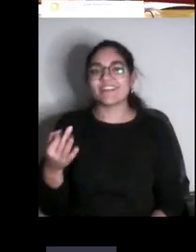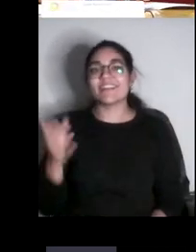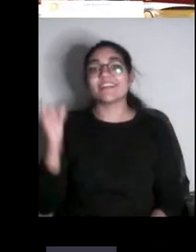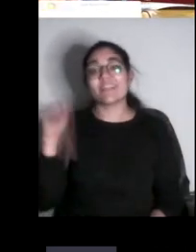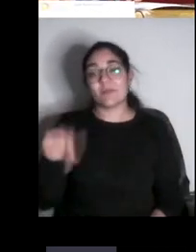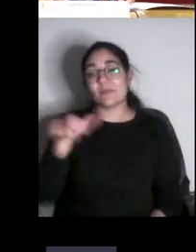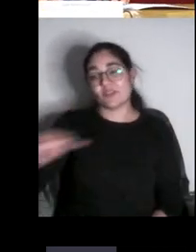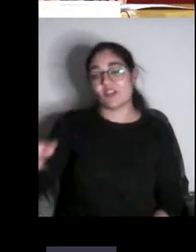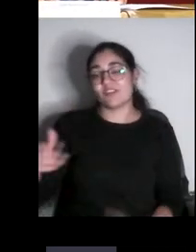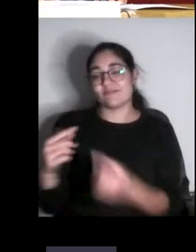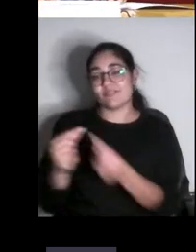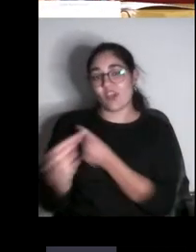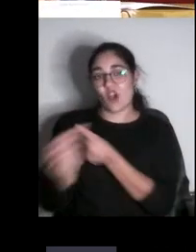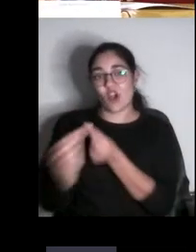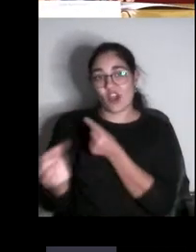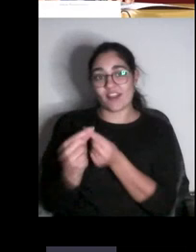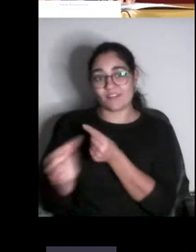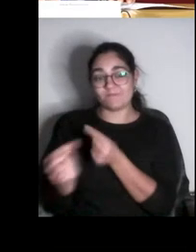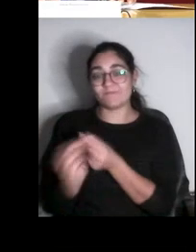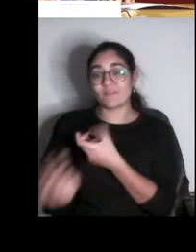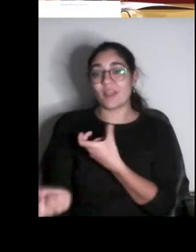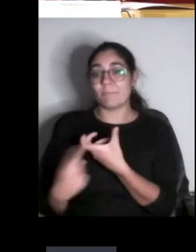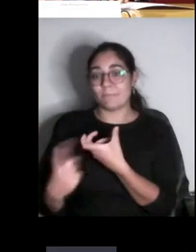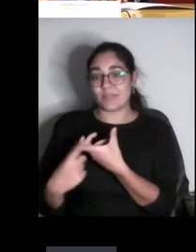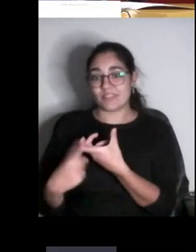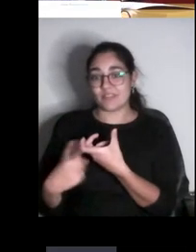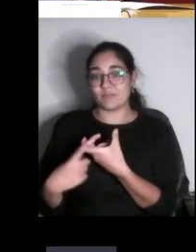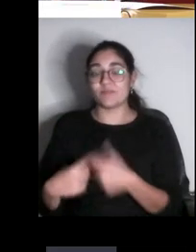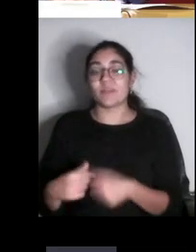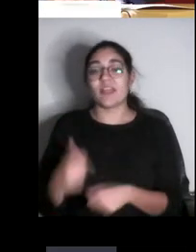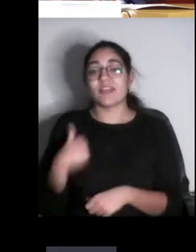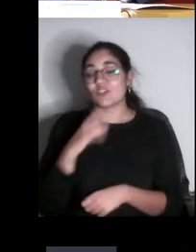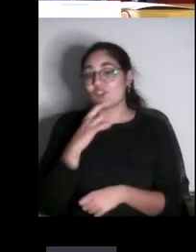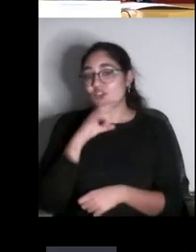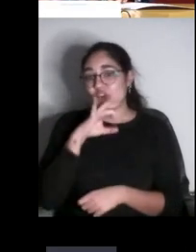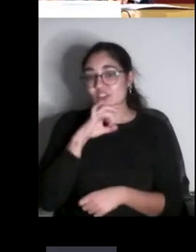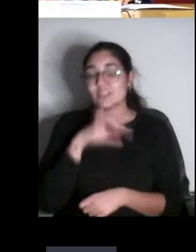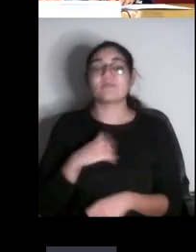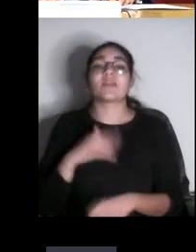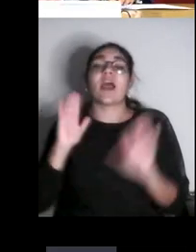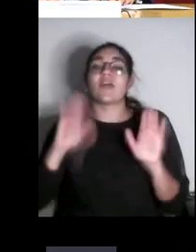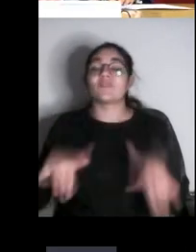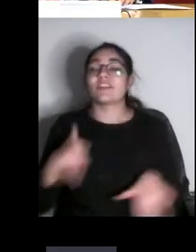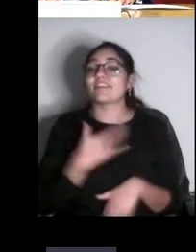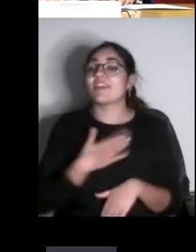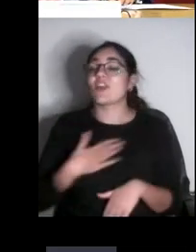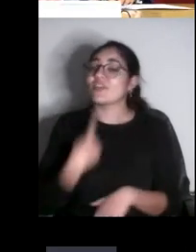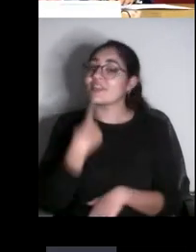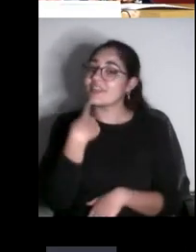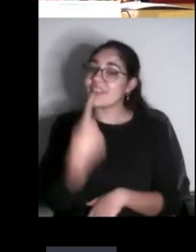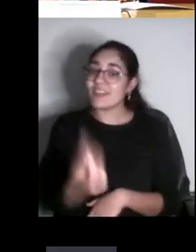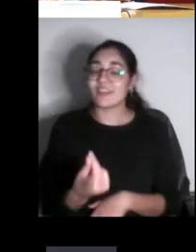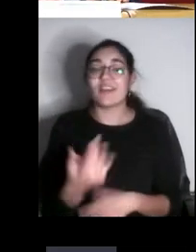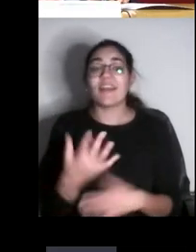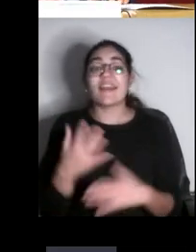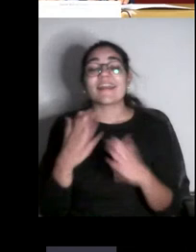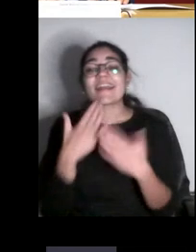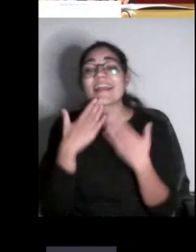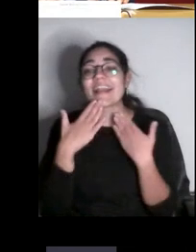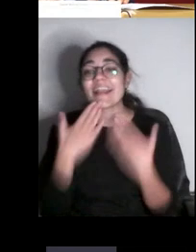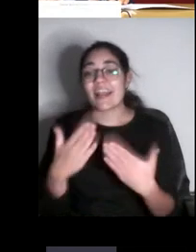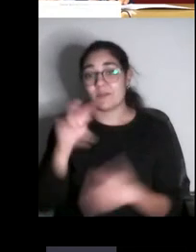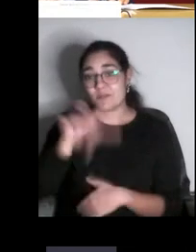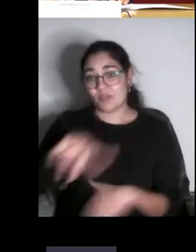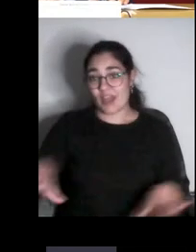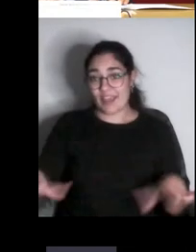remoto conectados. Solo puedo empezar dando las gracias al equipo que habéis trabajado